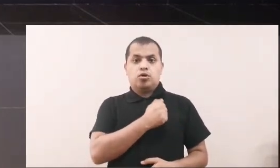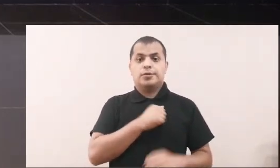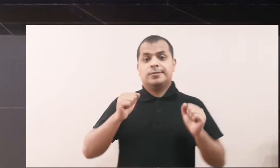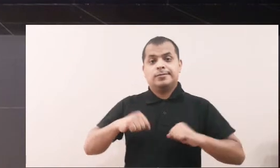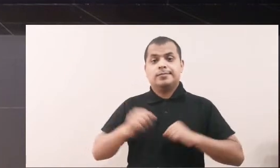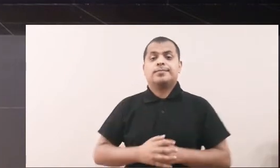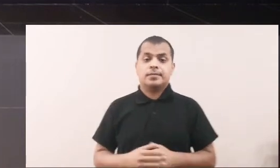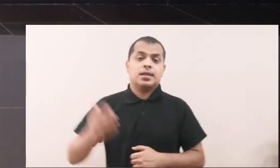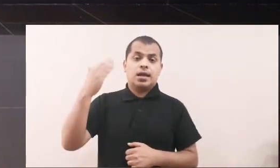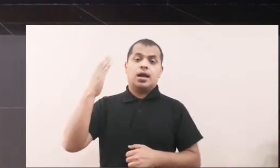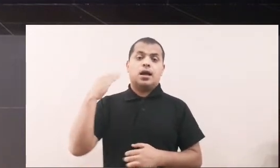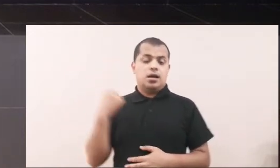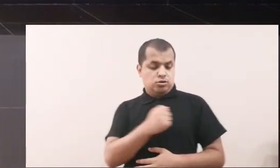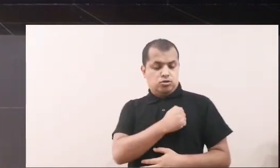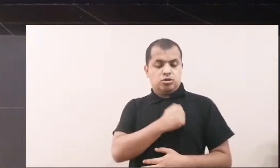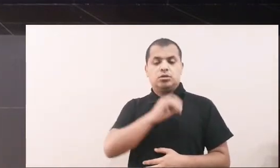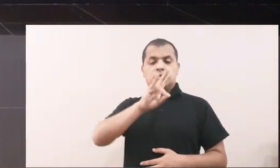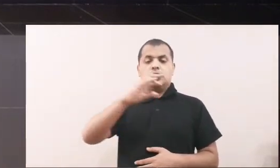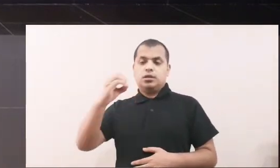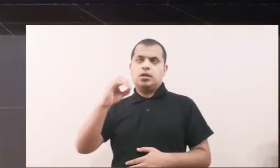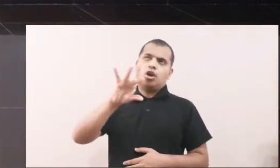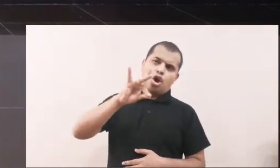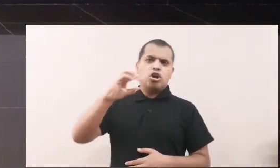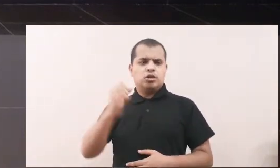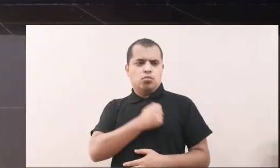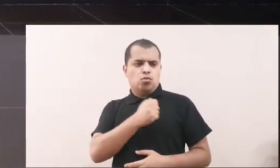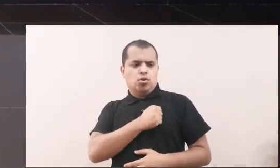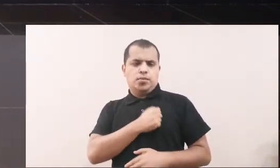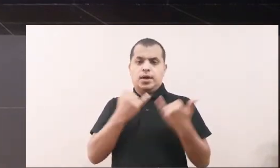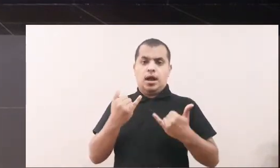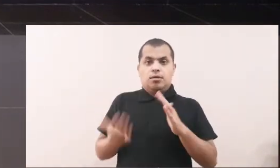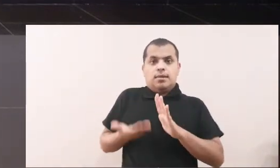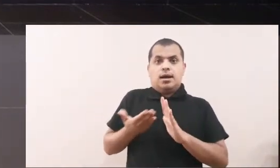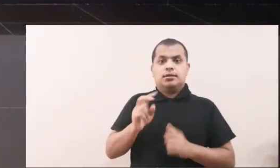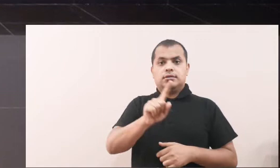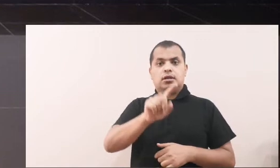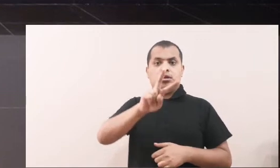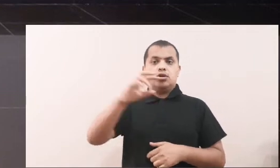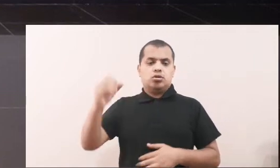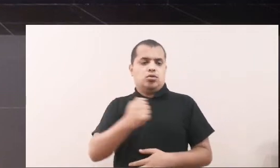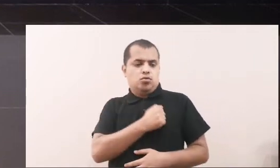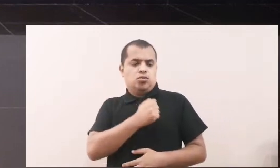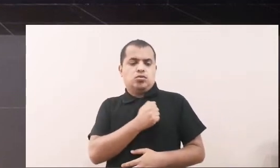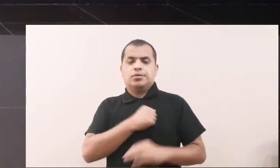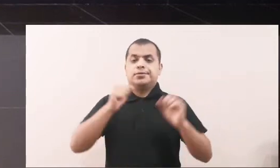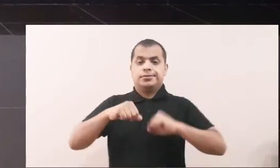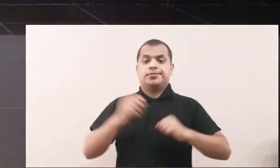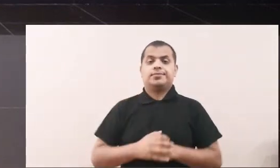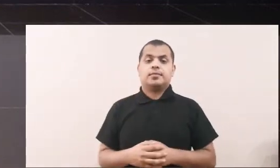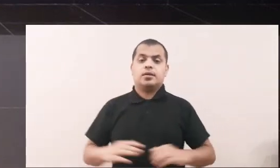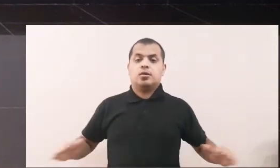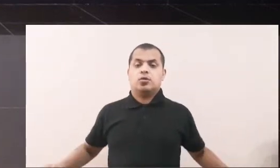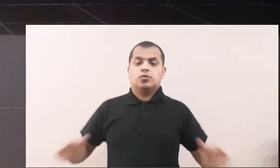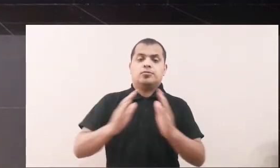Porque mi corazón, que estaba en 70, en 80, ahora ya está en 120. Ya vamos,